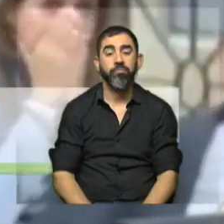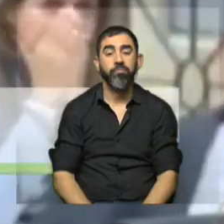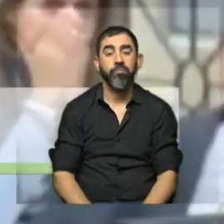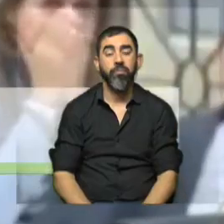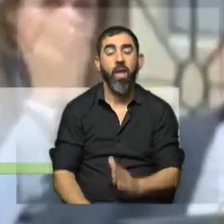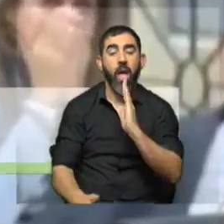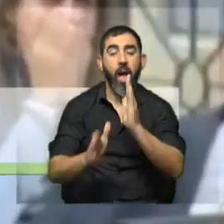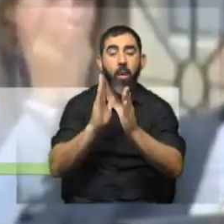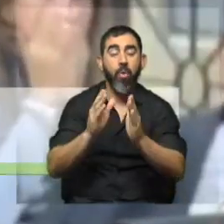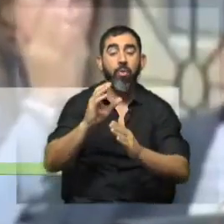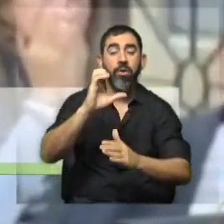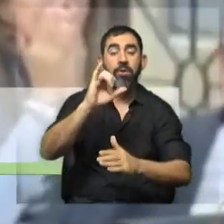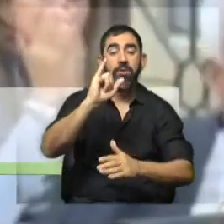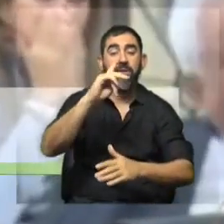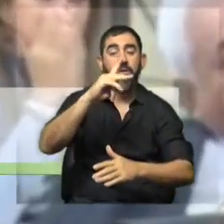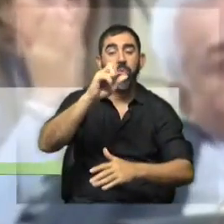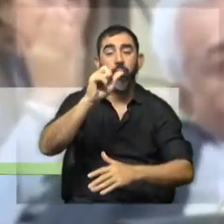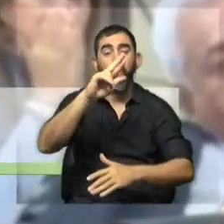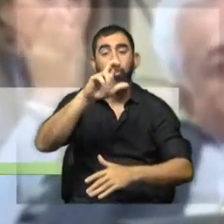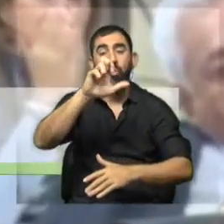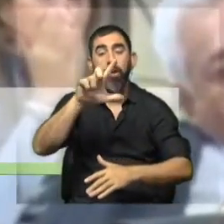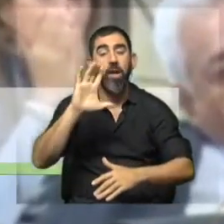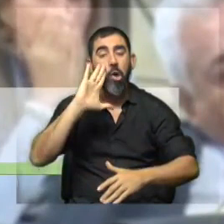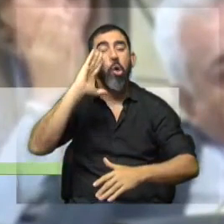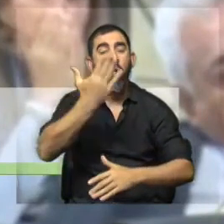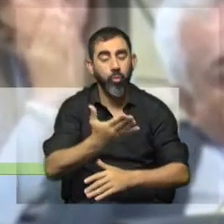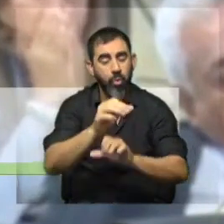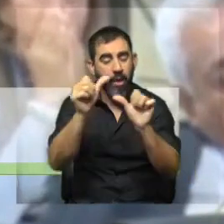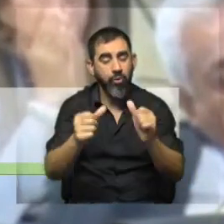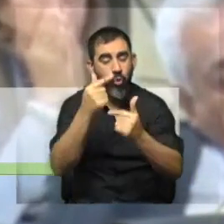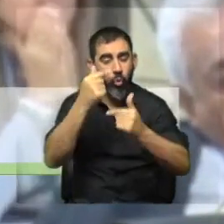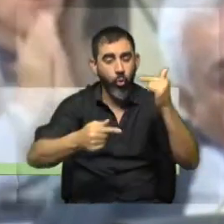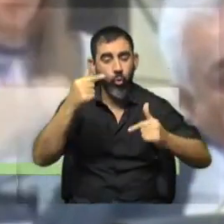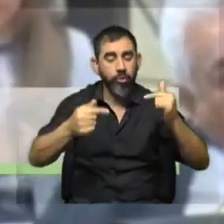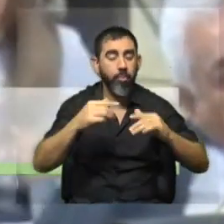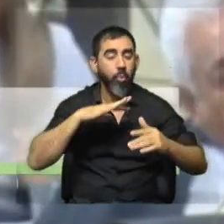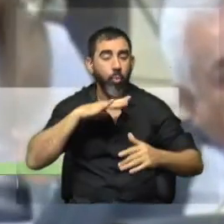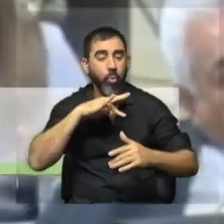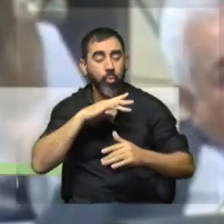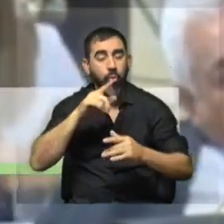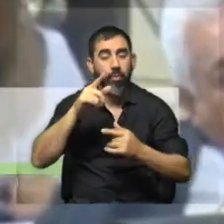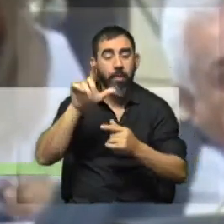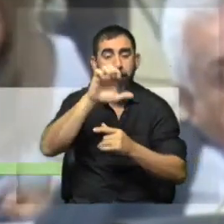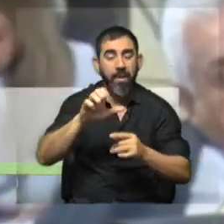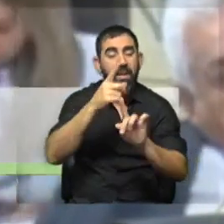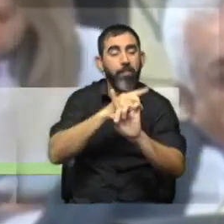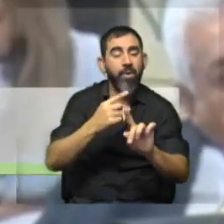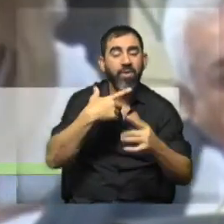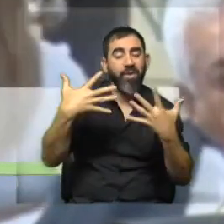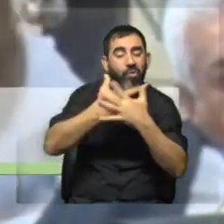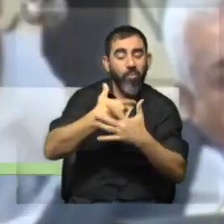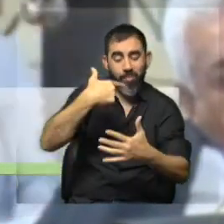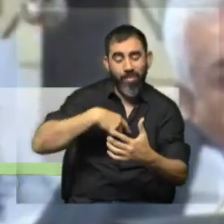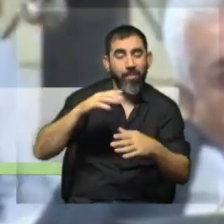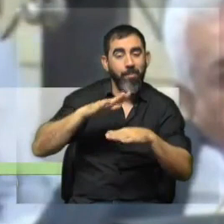El abogado de Maya Sicurel reconoció que la contadora realizó operaciones en el esquema de corrupción de Odebrecht, pero dijo que fue víctima de la